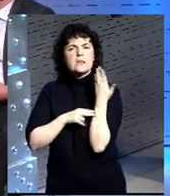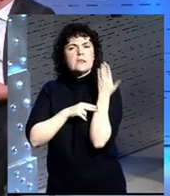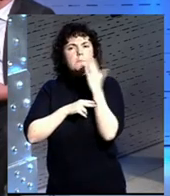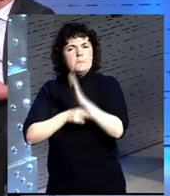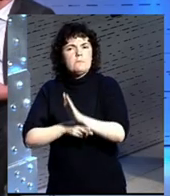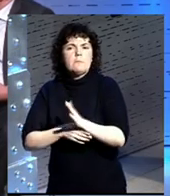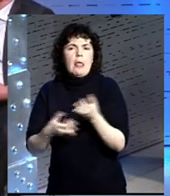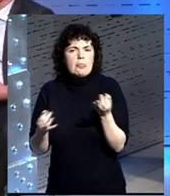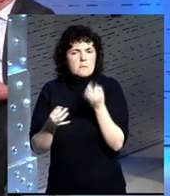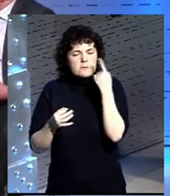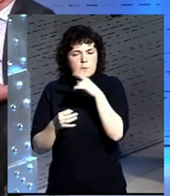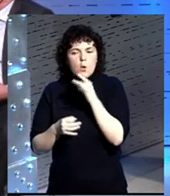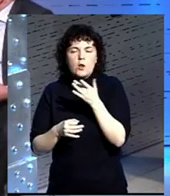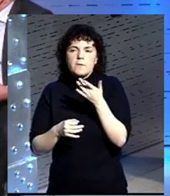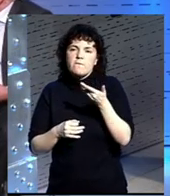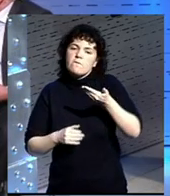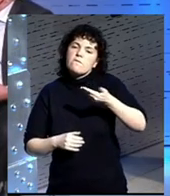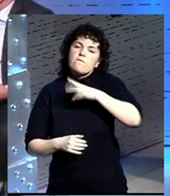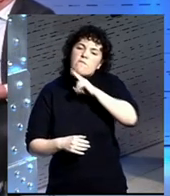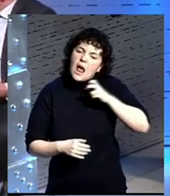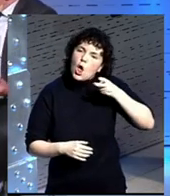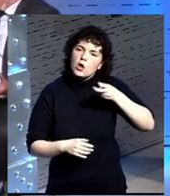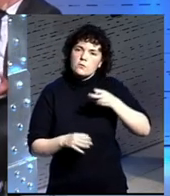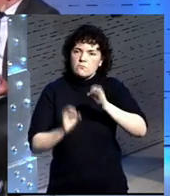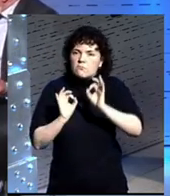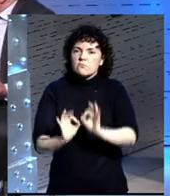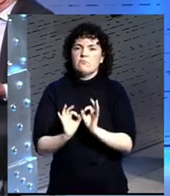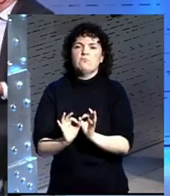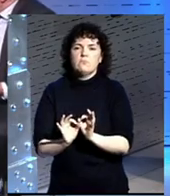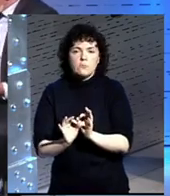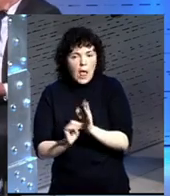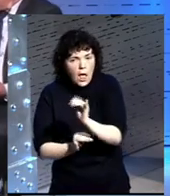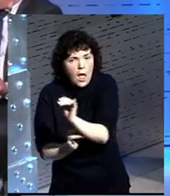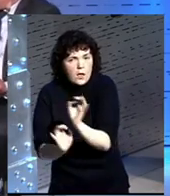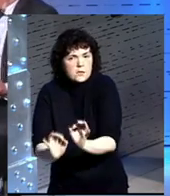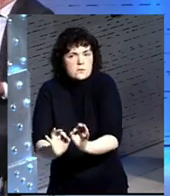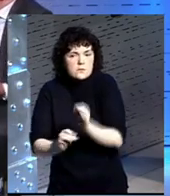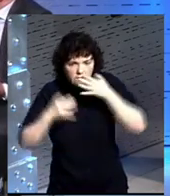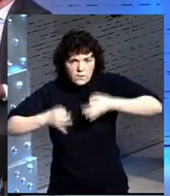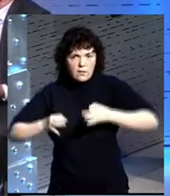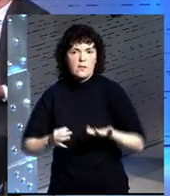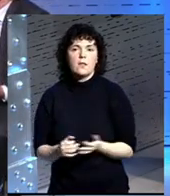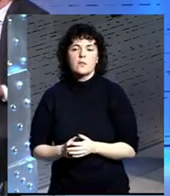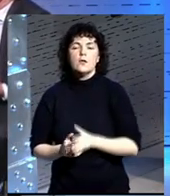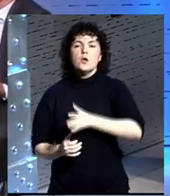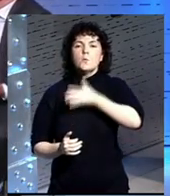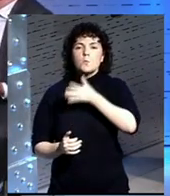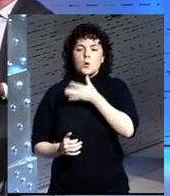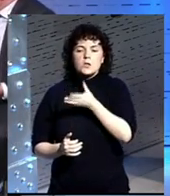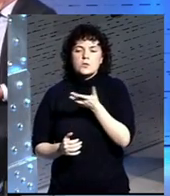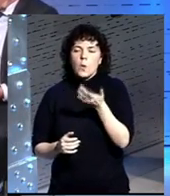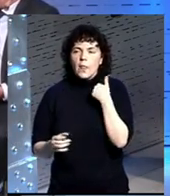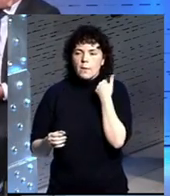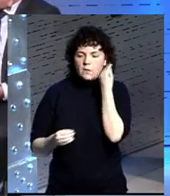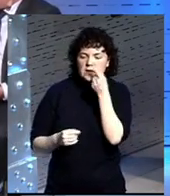tomar más que por su valor relativo, por su valor absoluto. Existe. Sí. Y por lo tanto no hay que